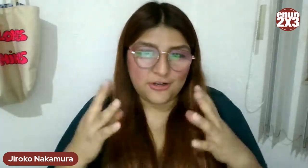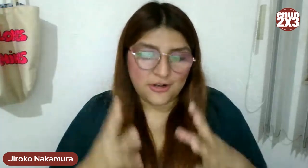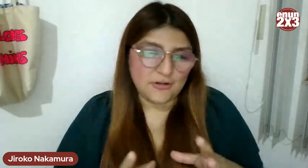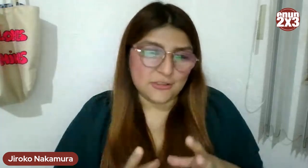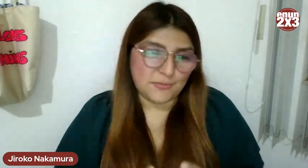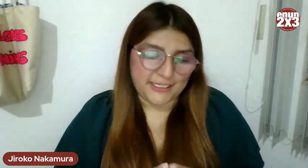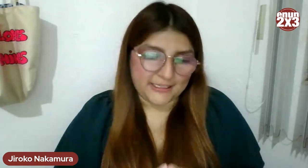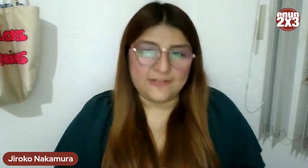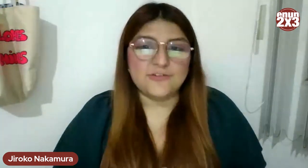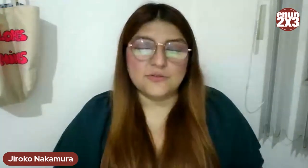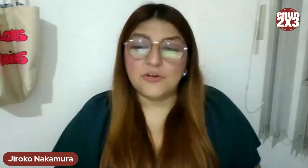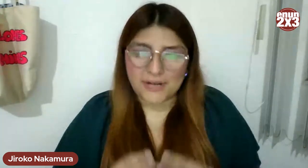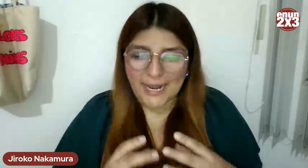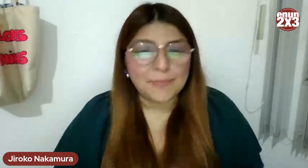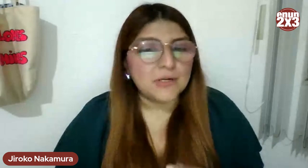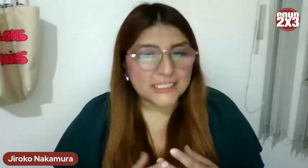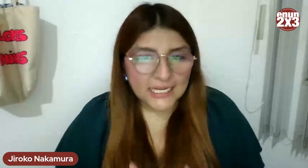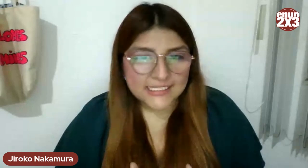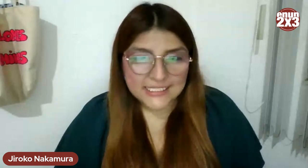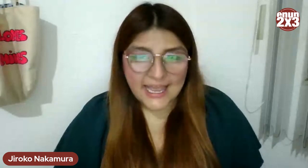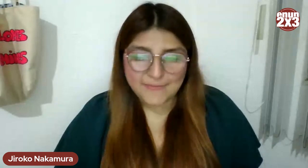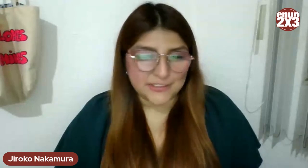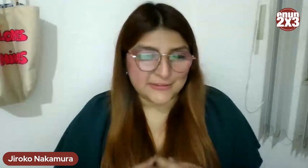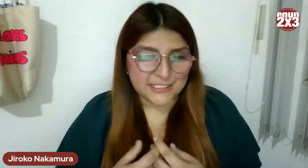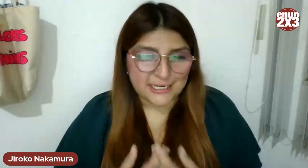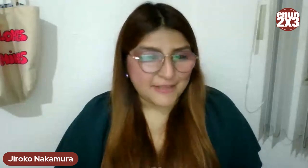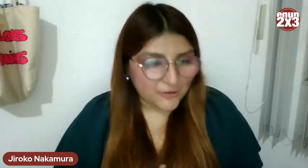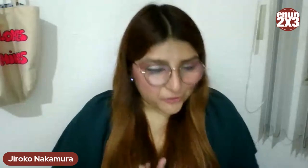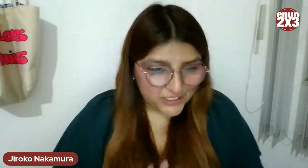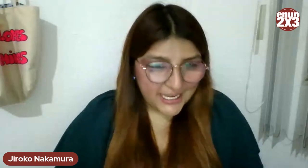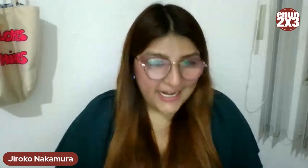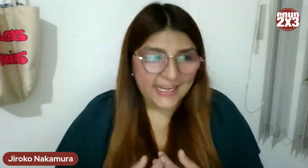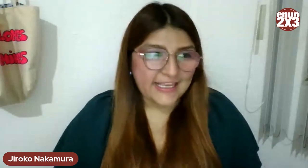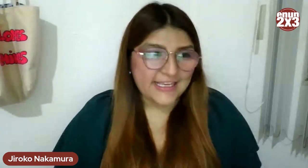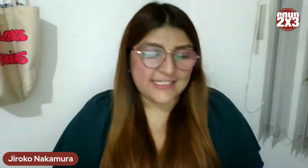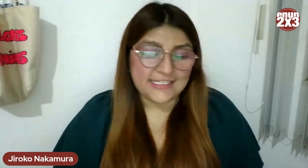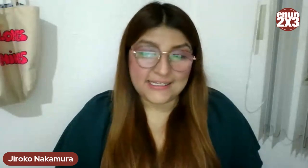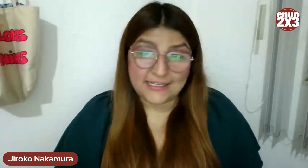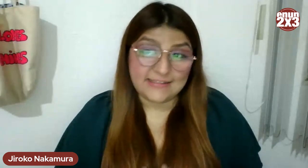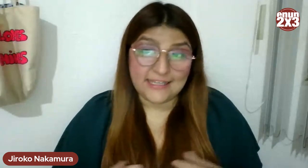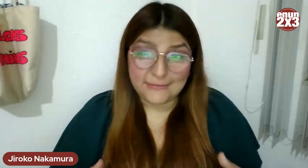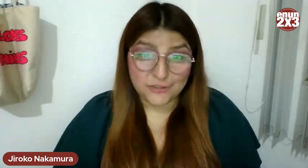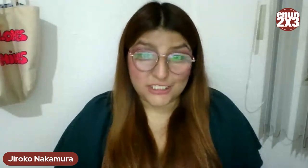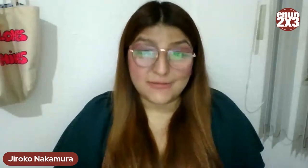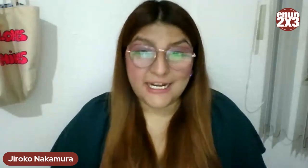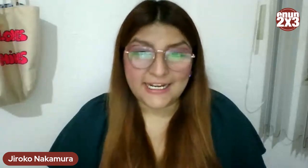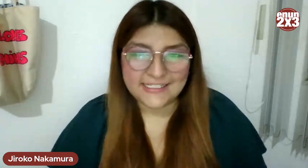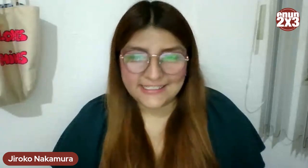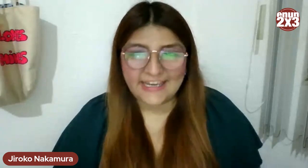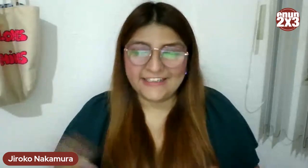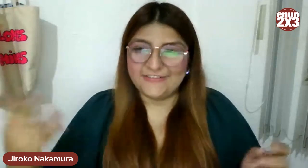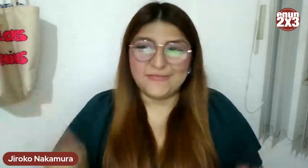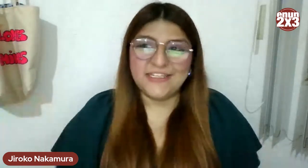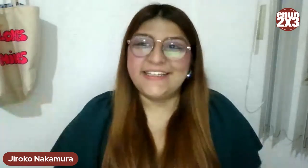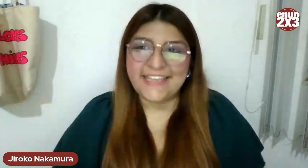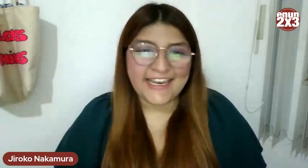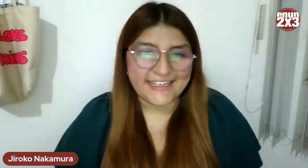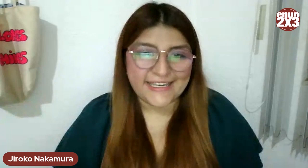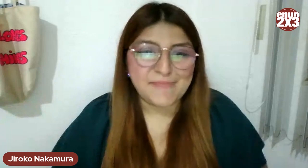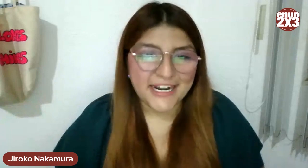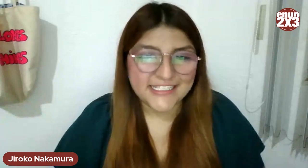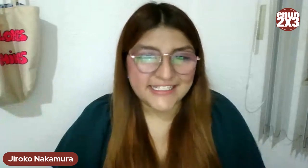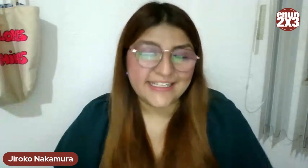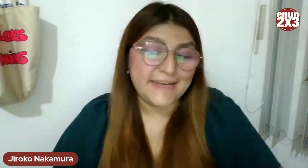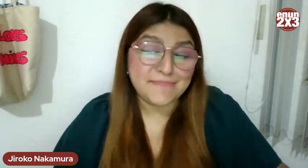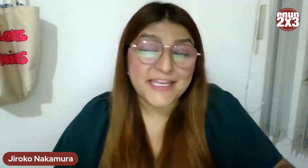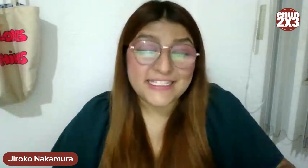como los partidos. No, la política está pues en nuestra vida cotidiana y está de muchas maneras. Comenten